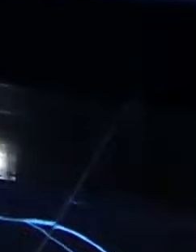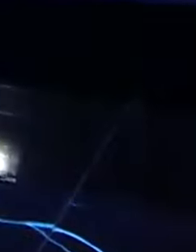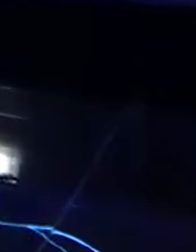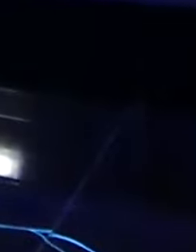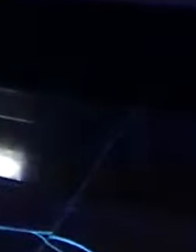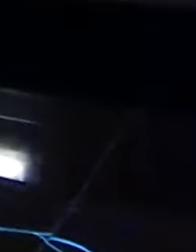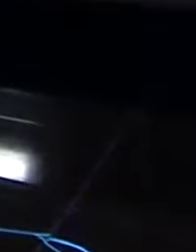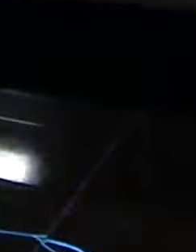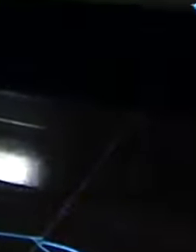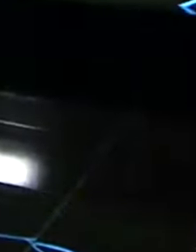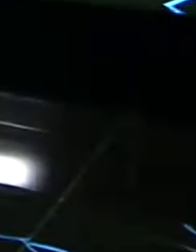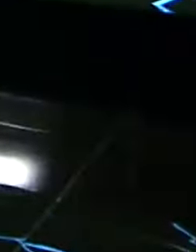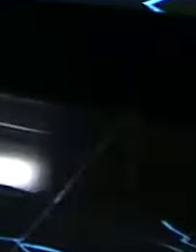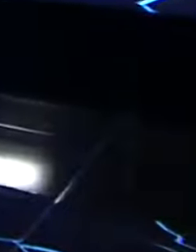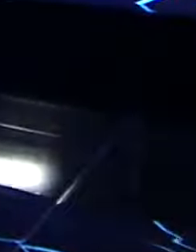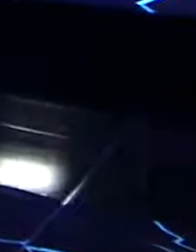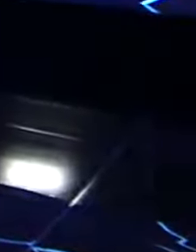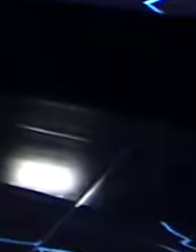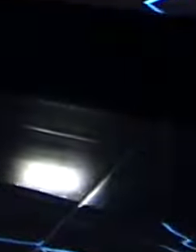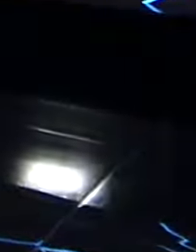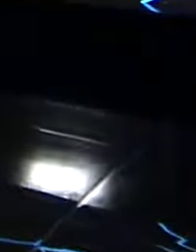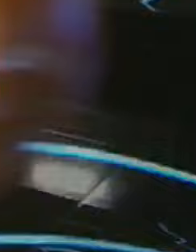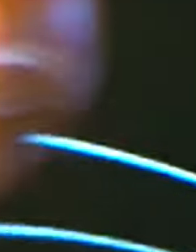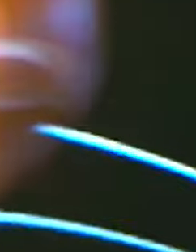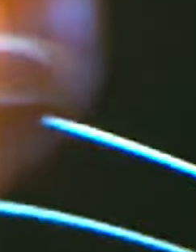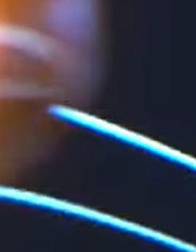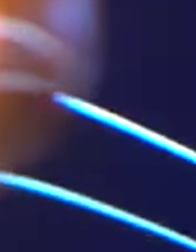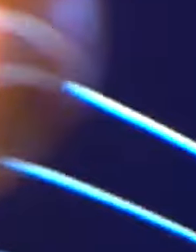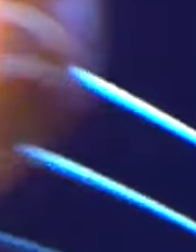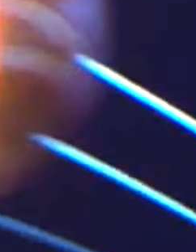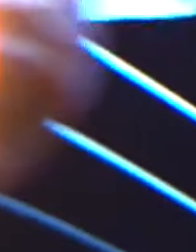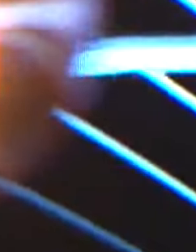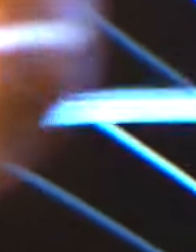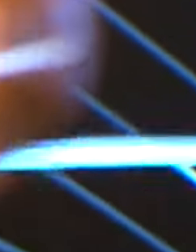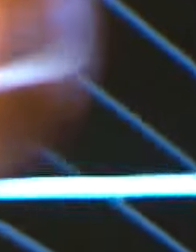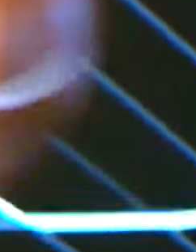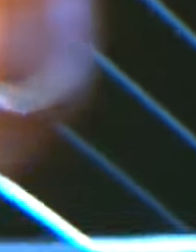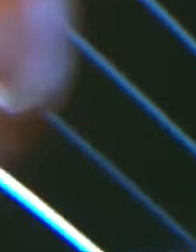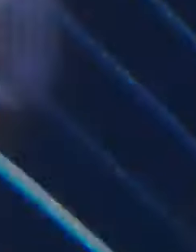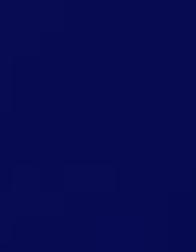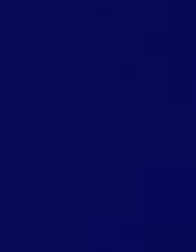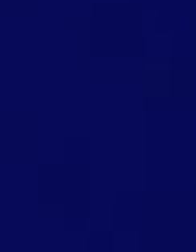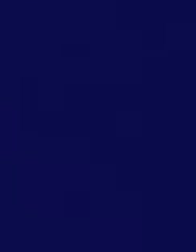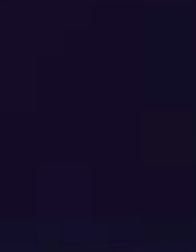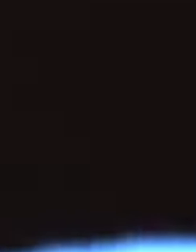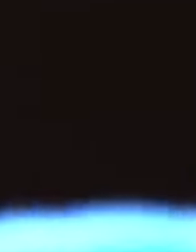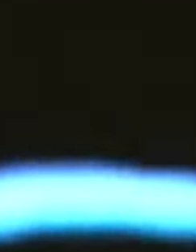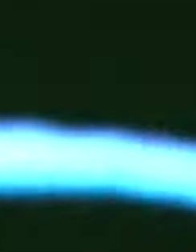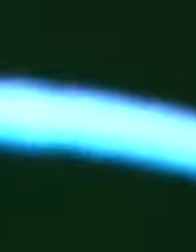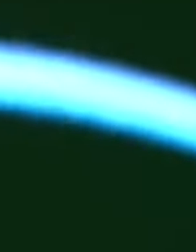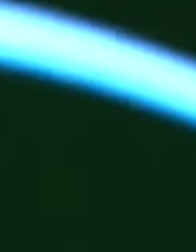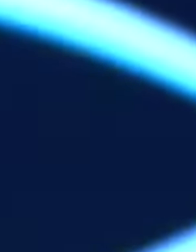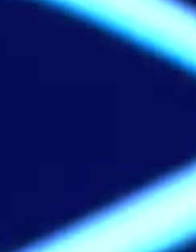Nací con Barbie Superstar y así crecí bien. Nunca vi a los Rolling Stones, asumo que tampoco